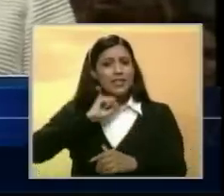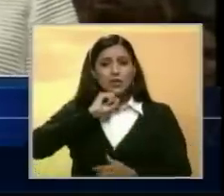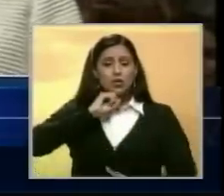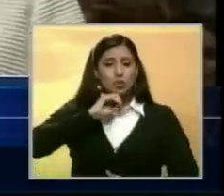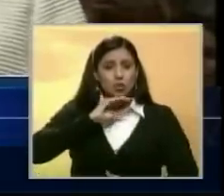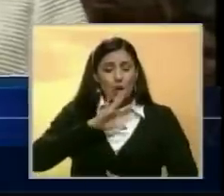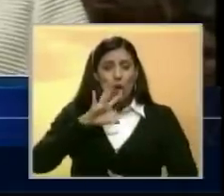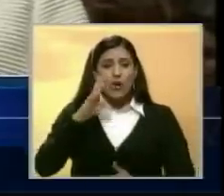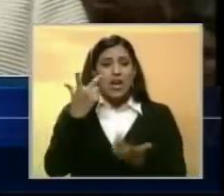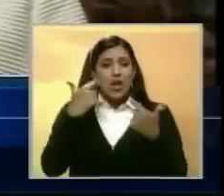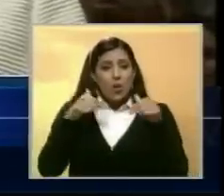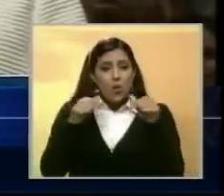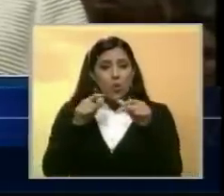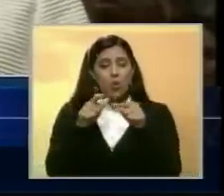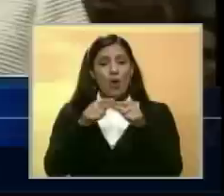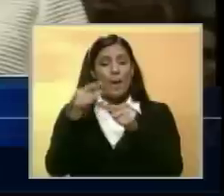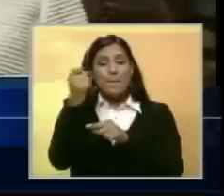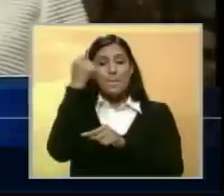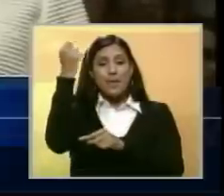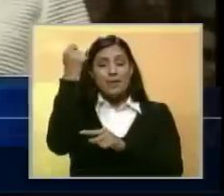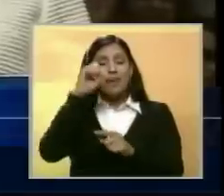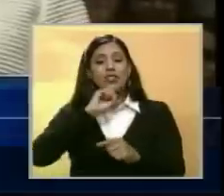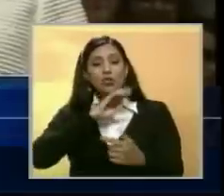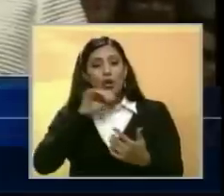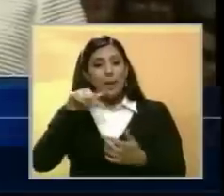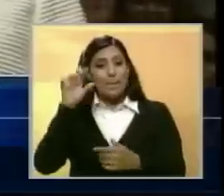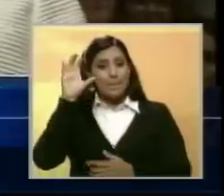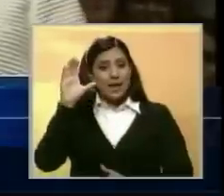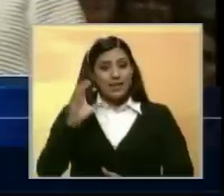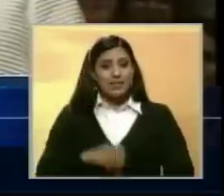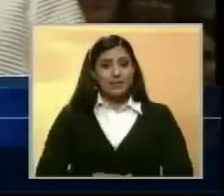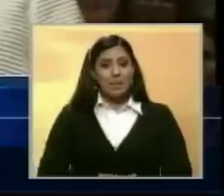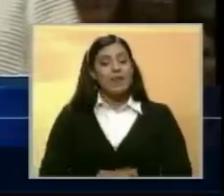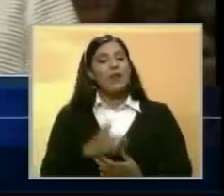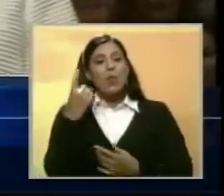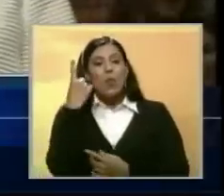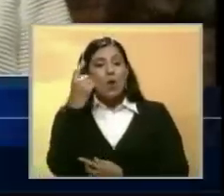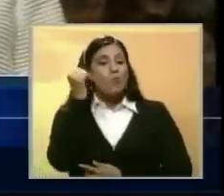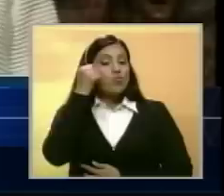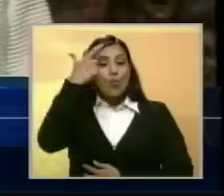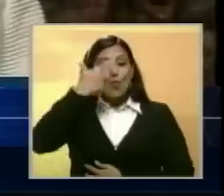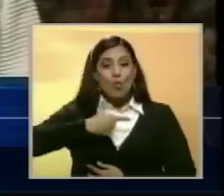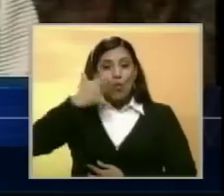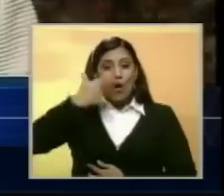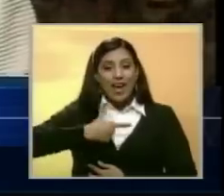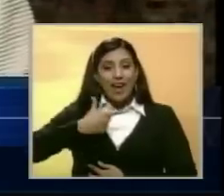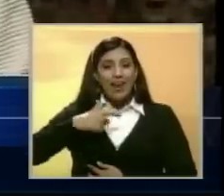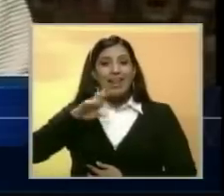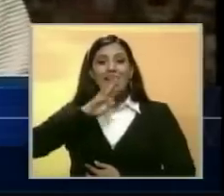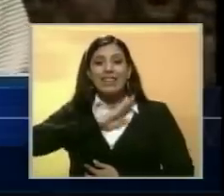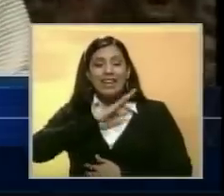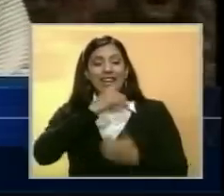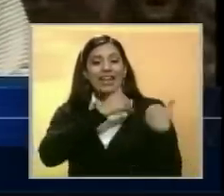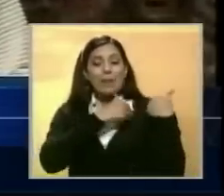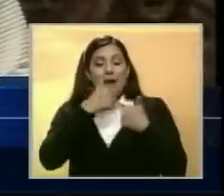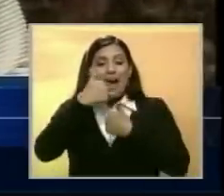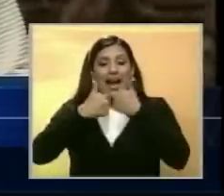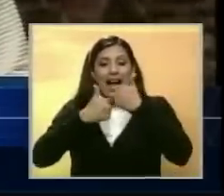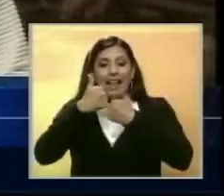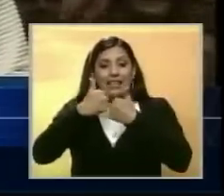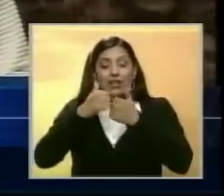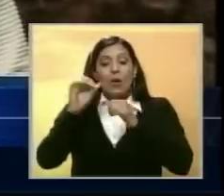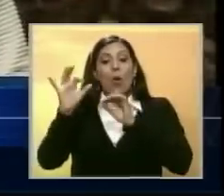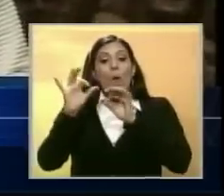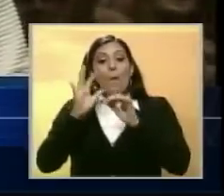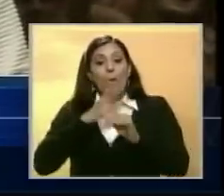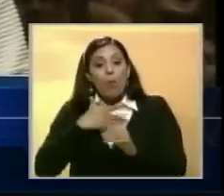Por la primera vez en la historia de nuestro país, una mujer va a ser una